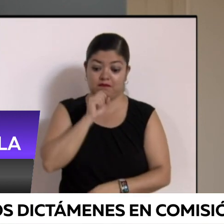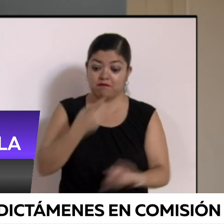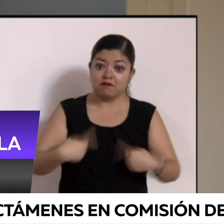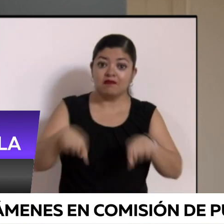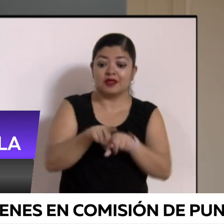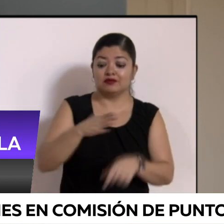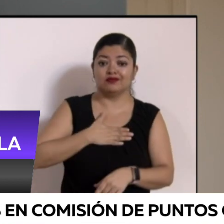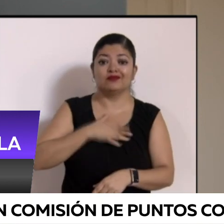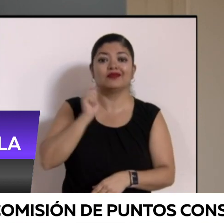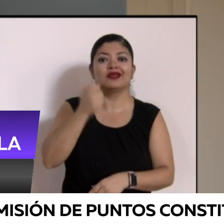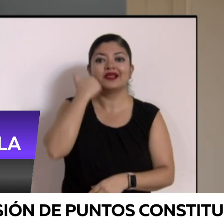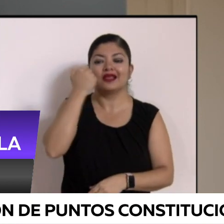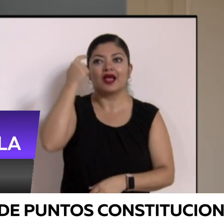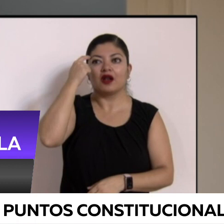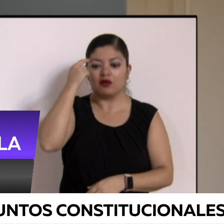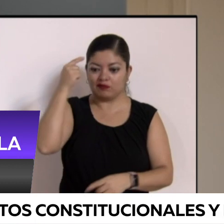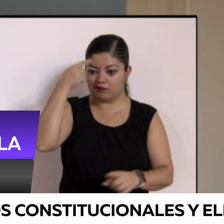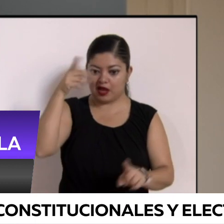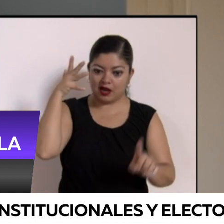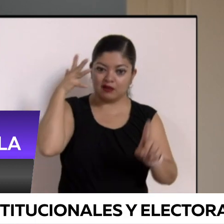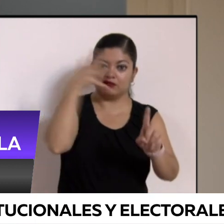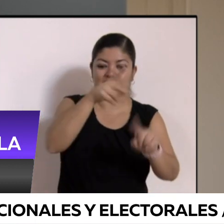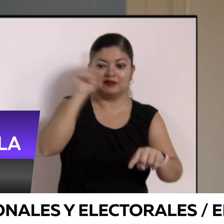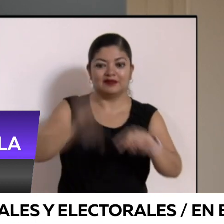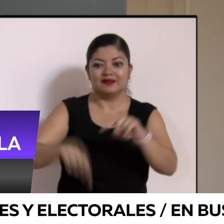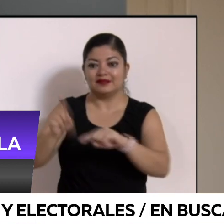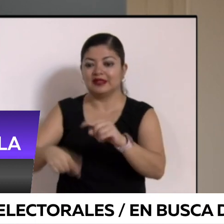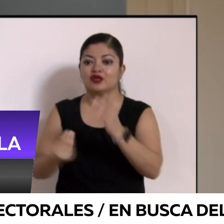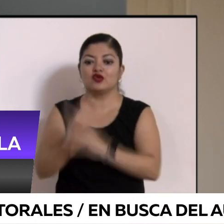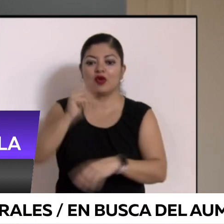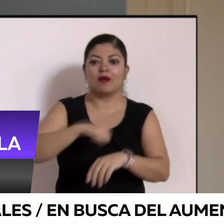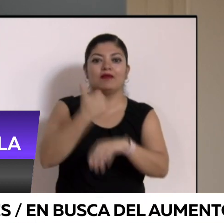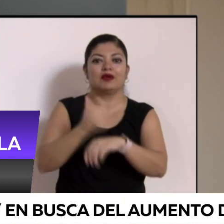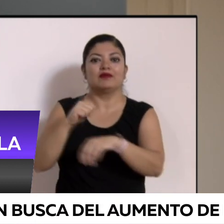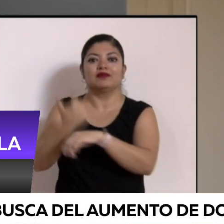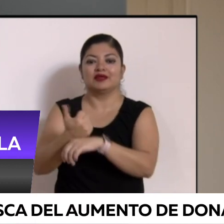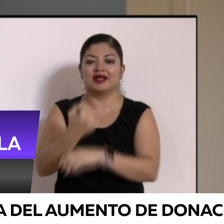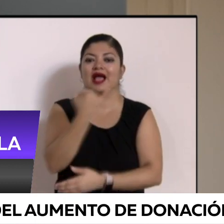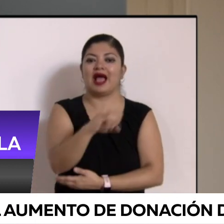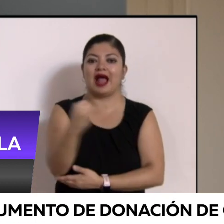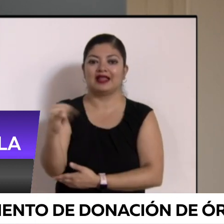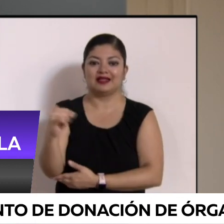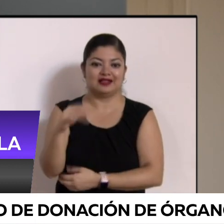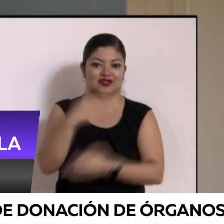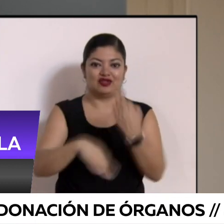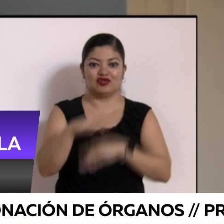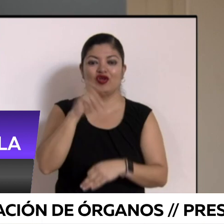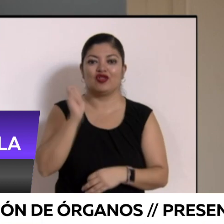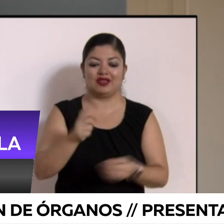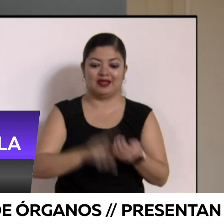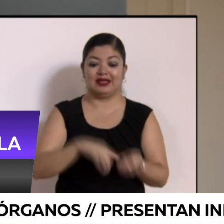climática que me motiva a fomentar la proliferación de huertos urbanos en la instalación de jardines polinizadores en todas las ciudades de